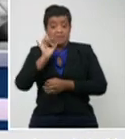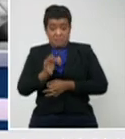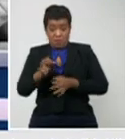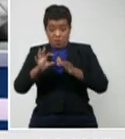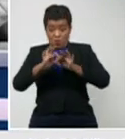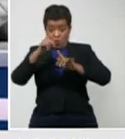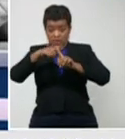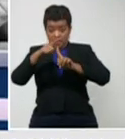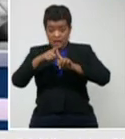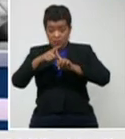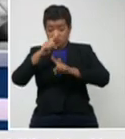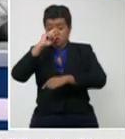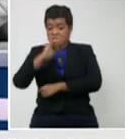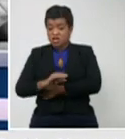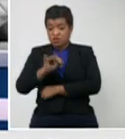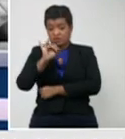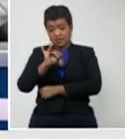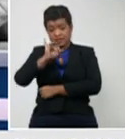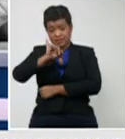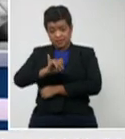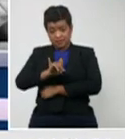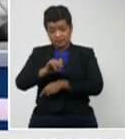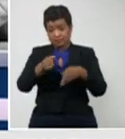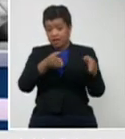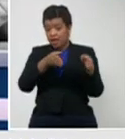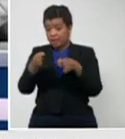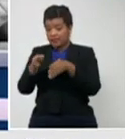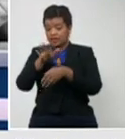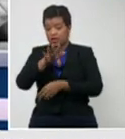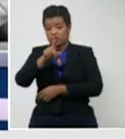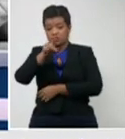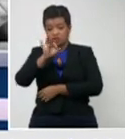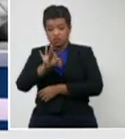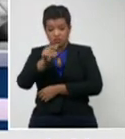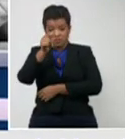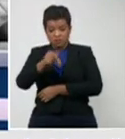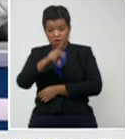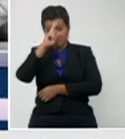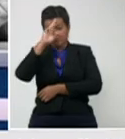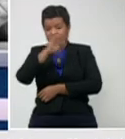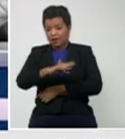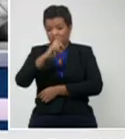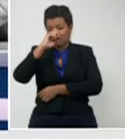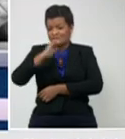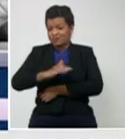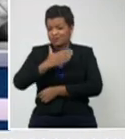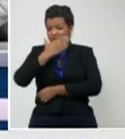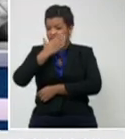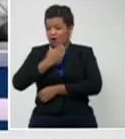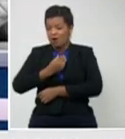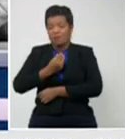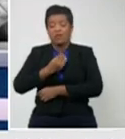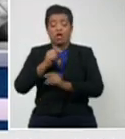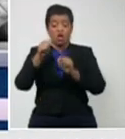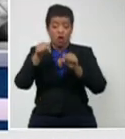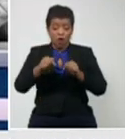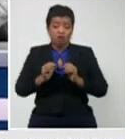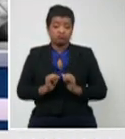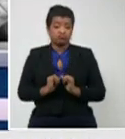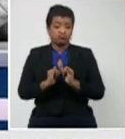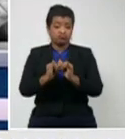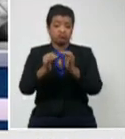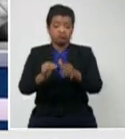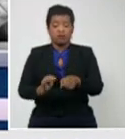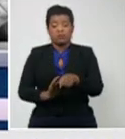esta jornada, 518 casos activos entre niños y jóvenes hoy reportados con el nuevo coronavirus en